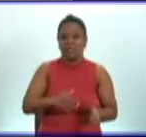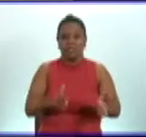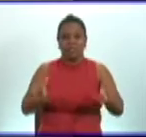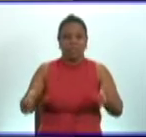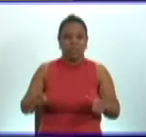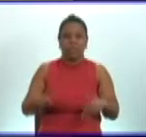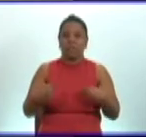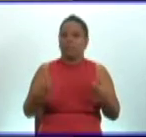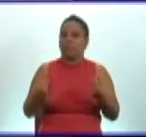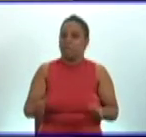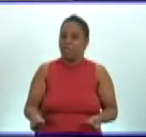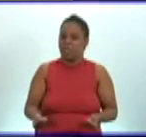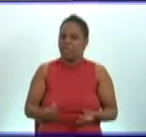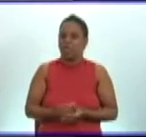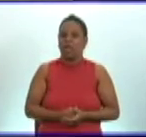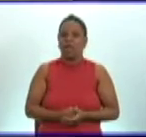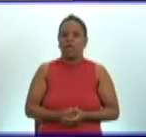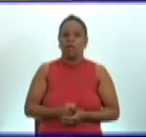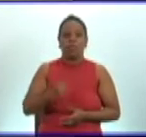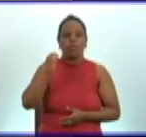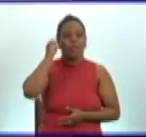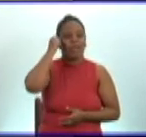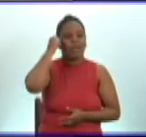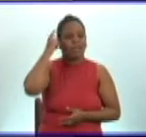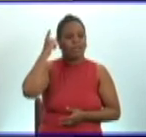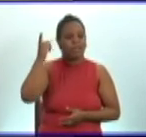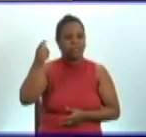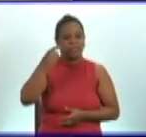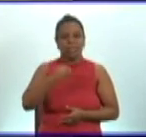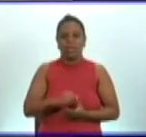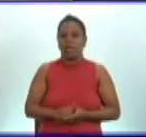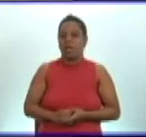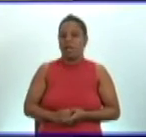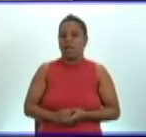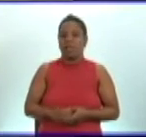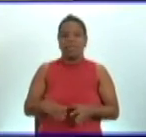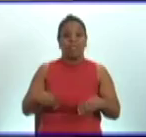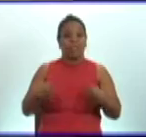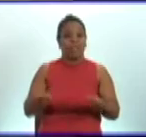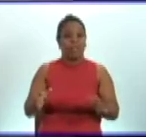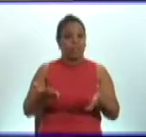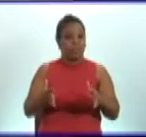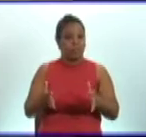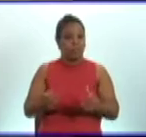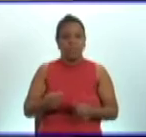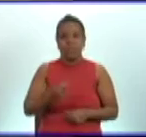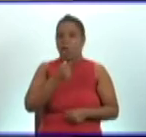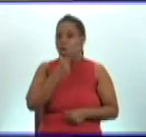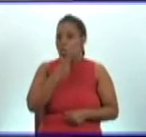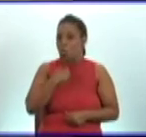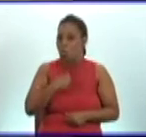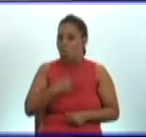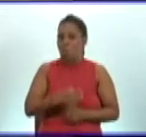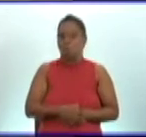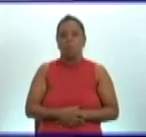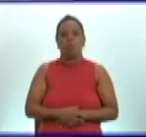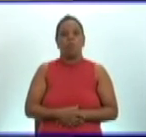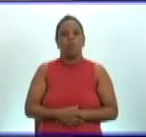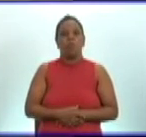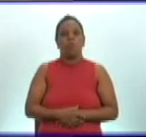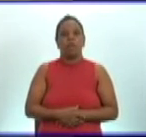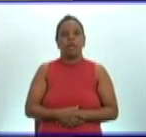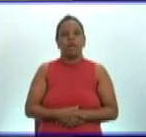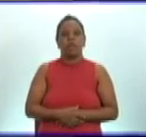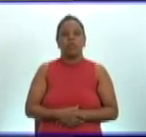el propósito, muchachos, enfatizo en ello un poco de infundir temor en la población joven sobre todo, un poco también para sembrar el miedo,